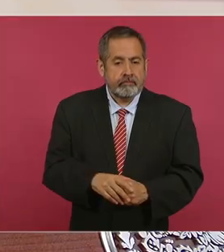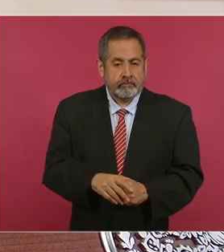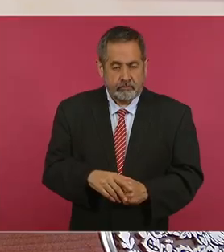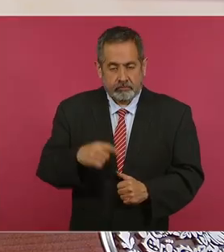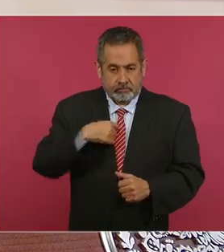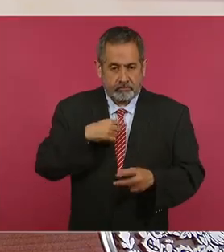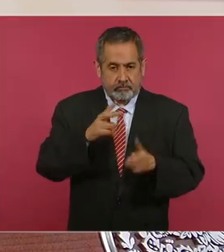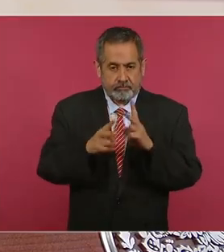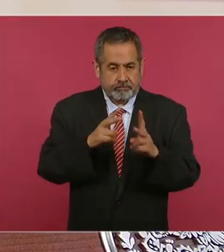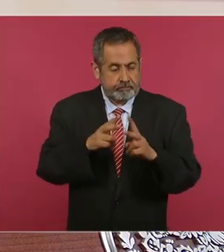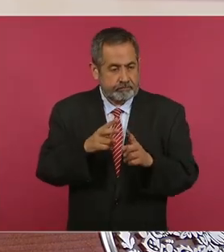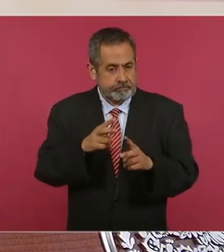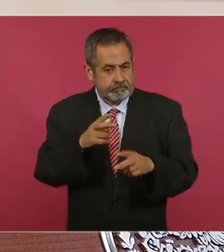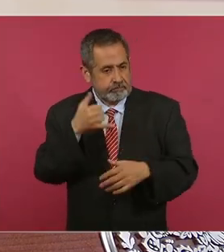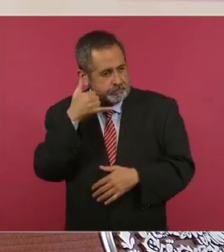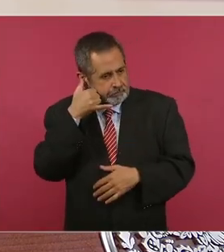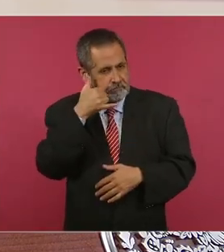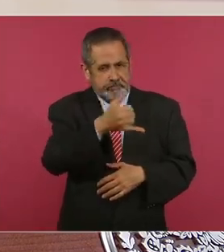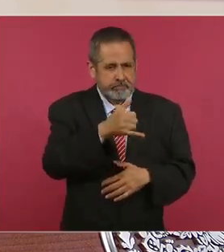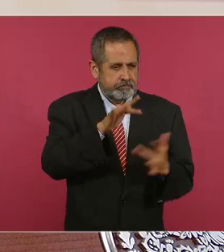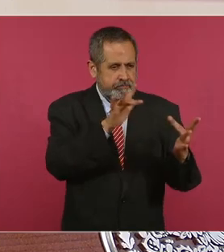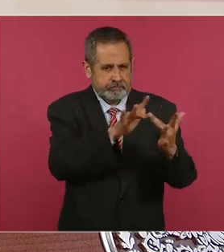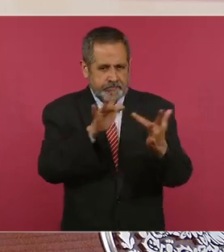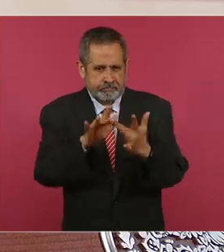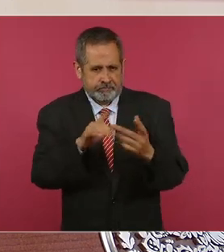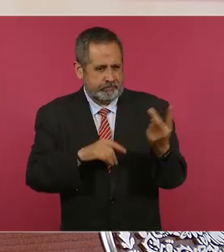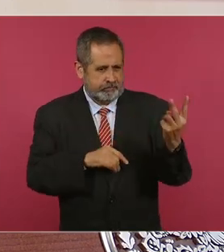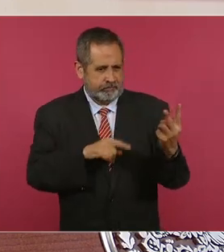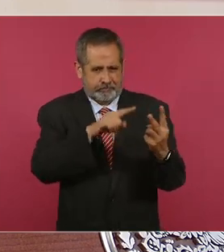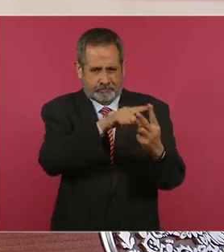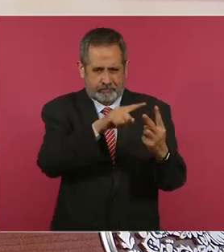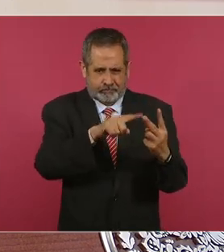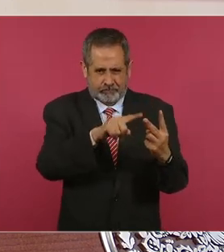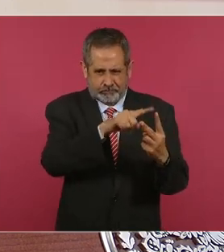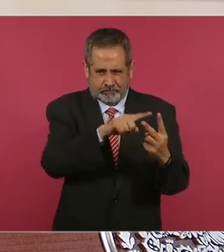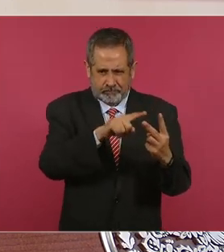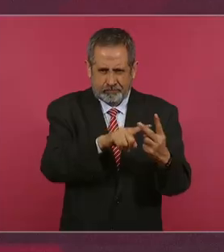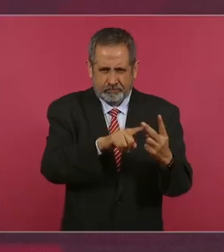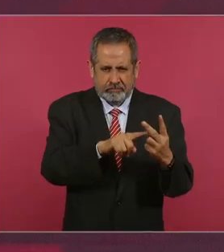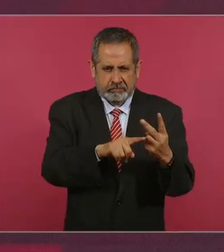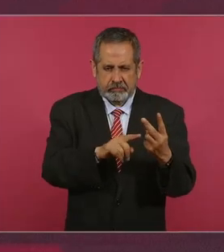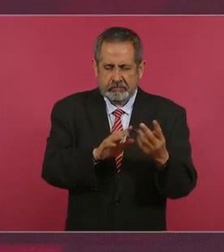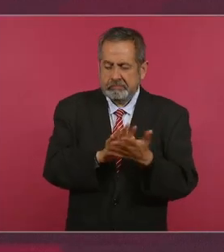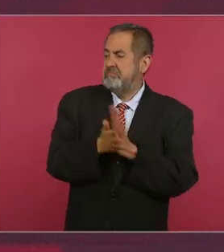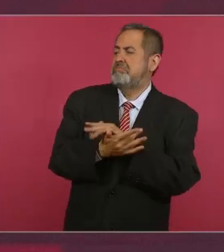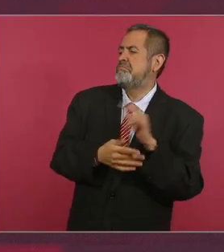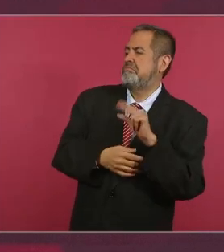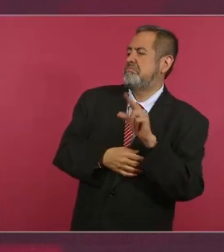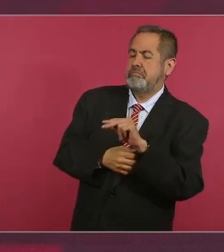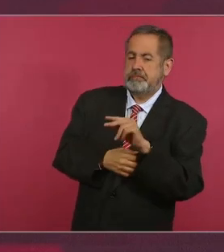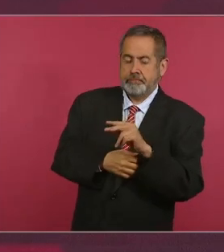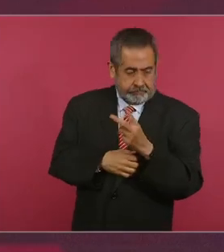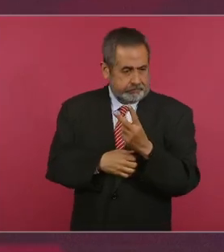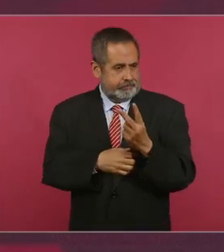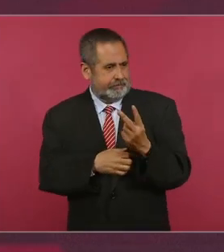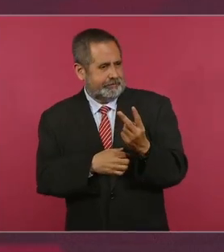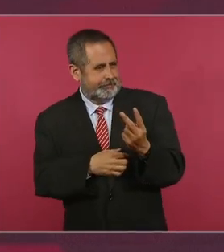con dos de los que cambiaron de opinión y de parecer,